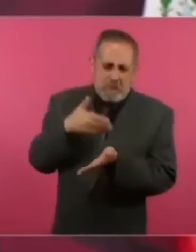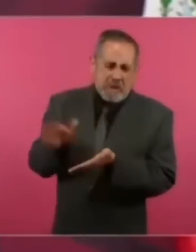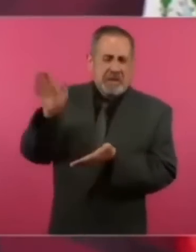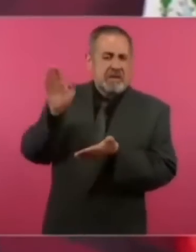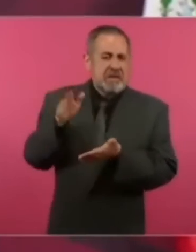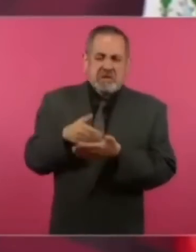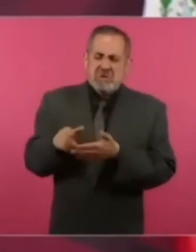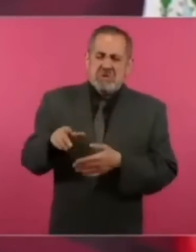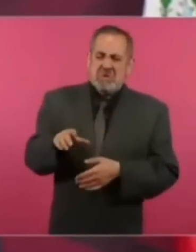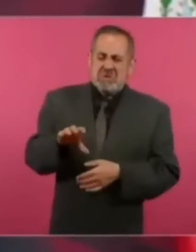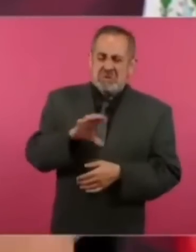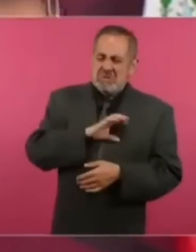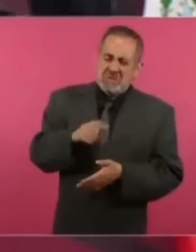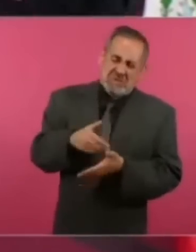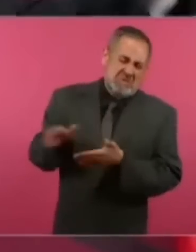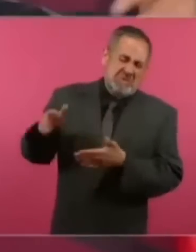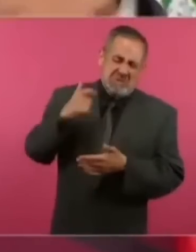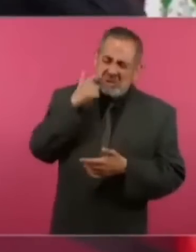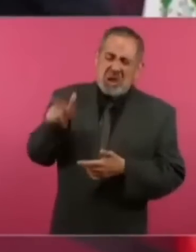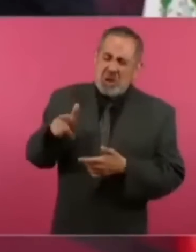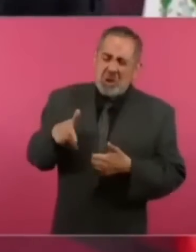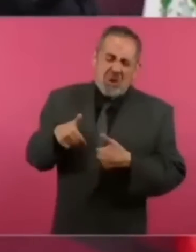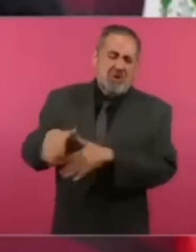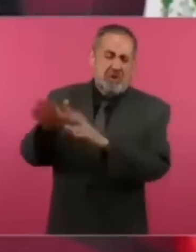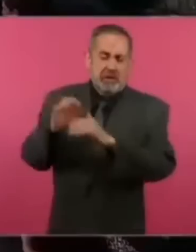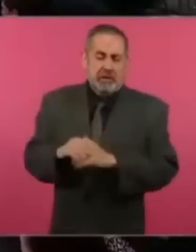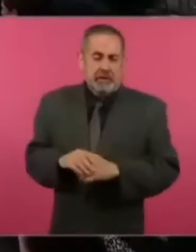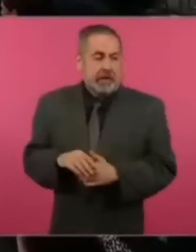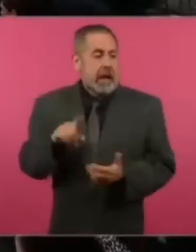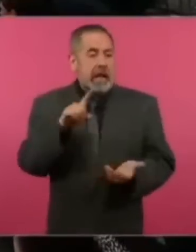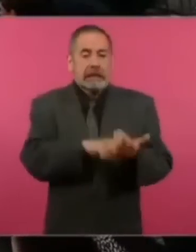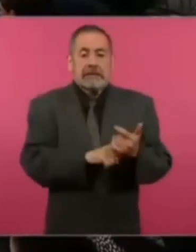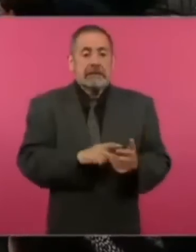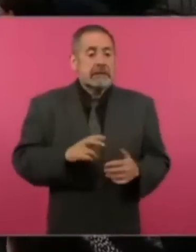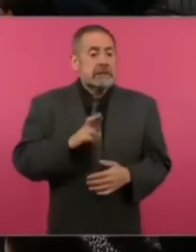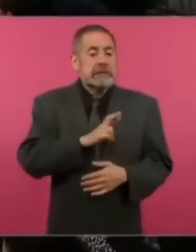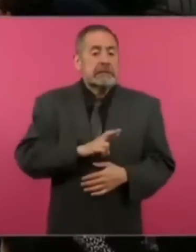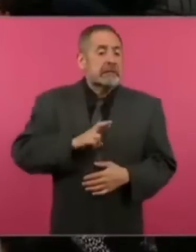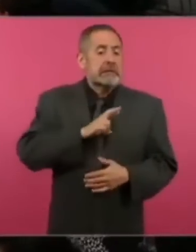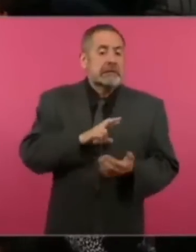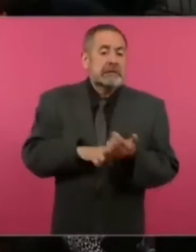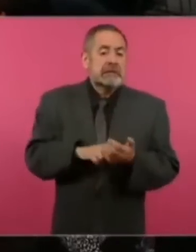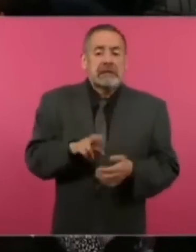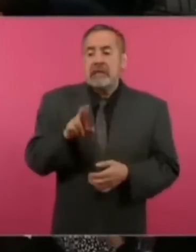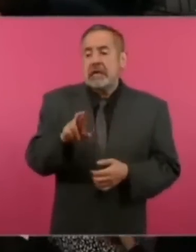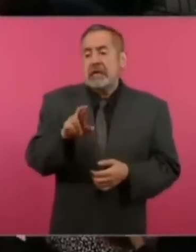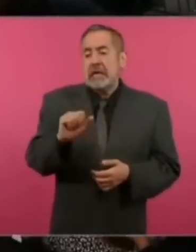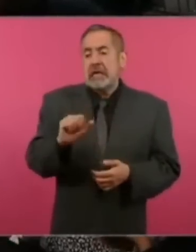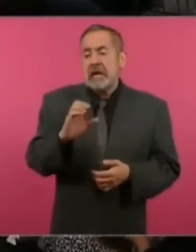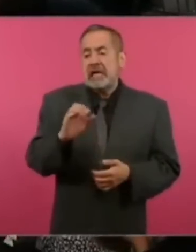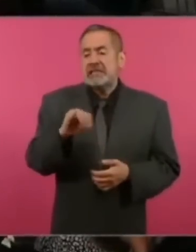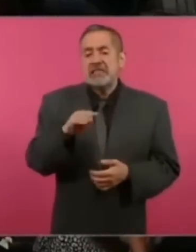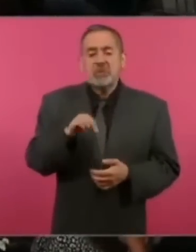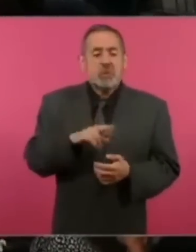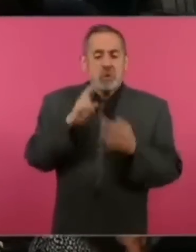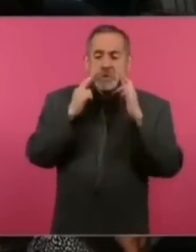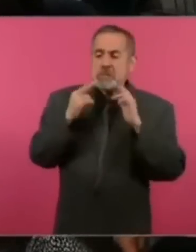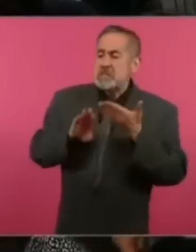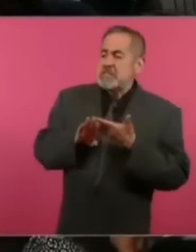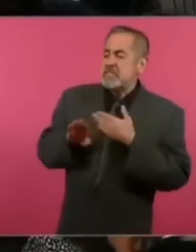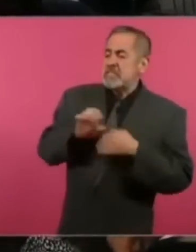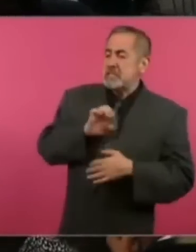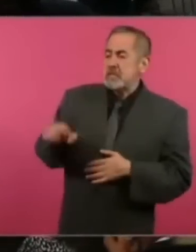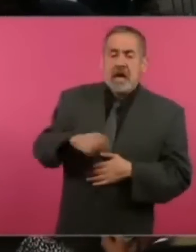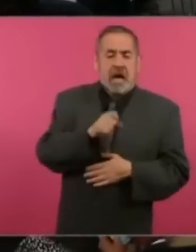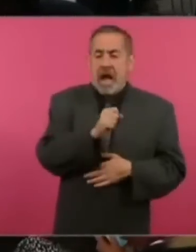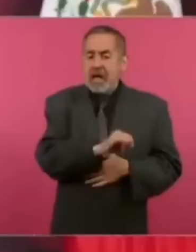no los queremos. Les sale el racismo, como es la derecha